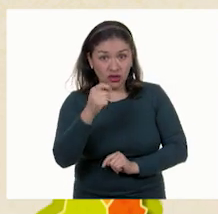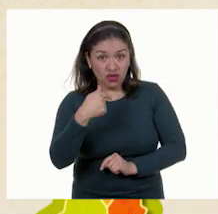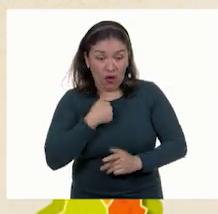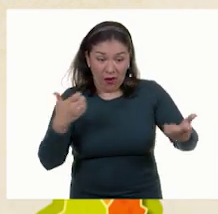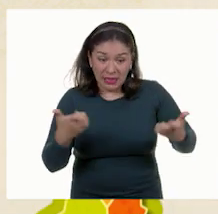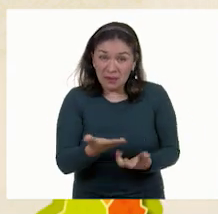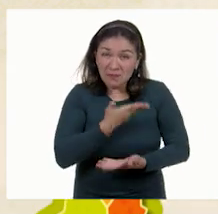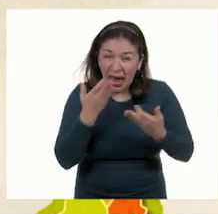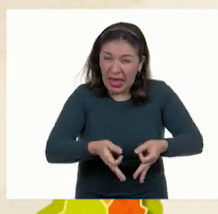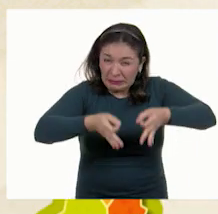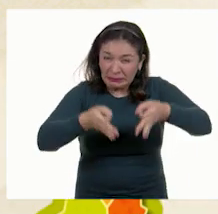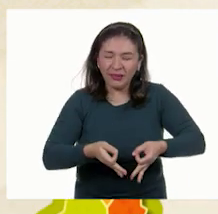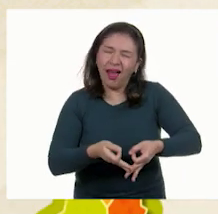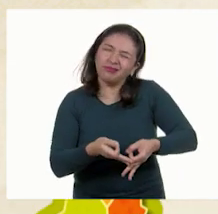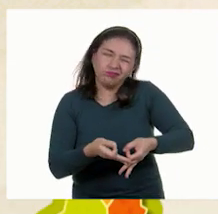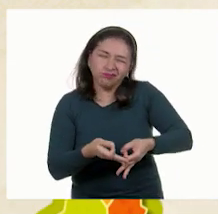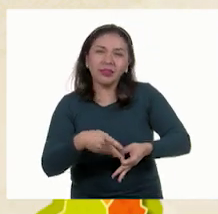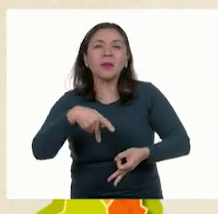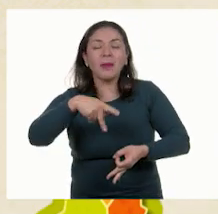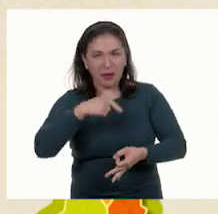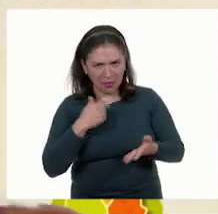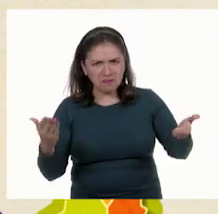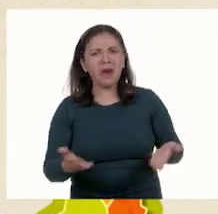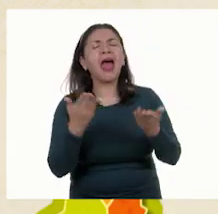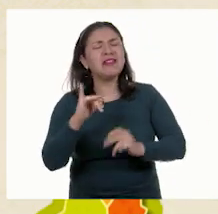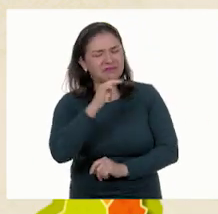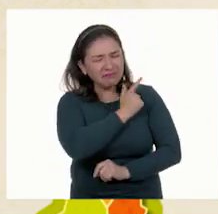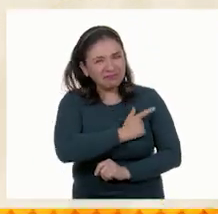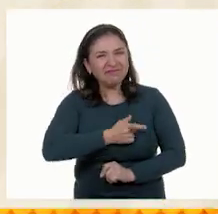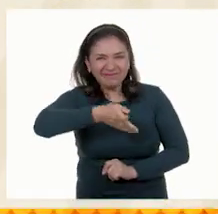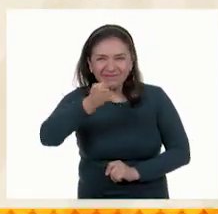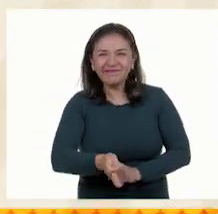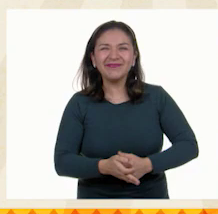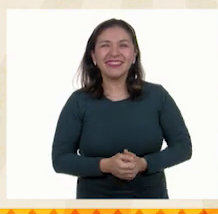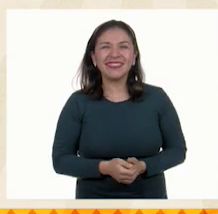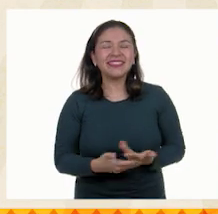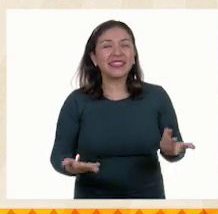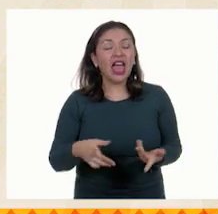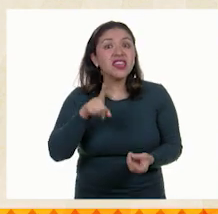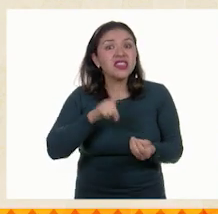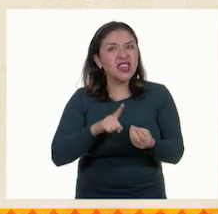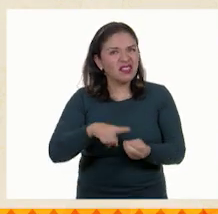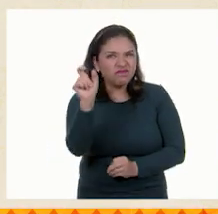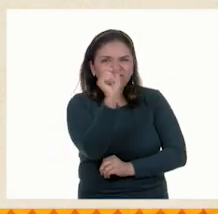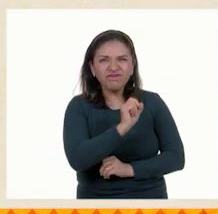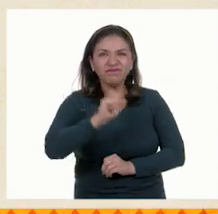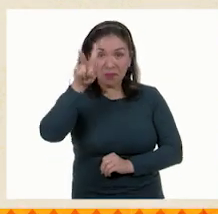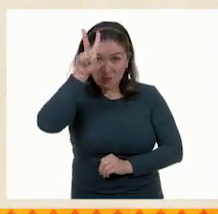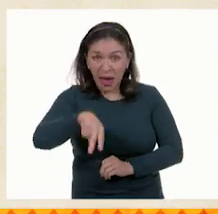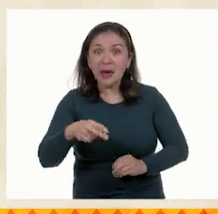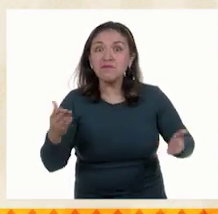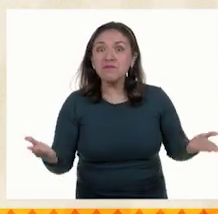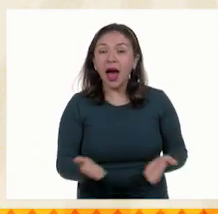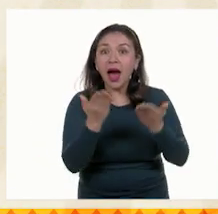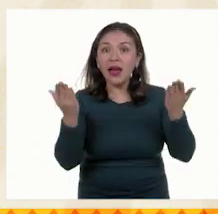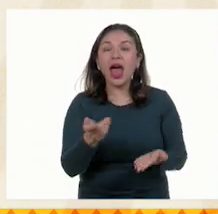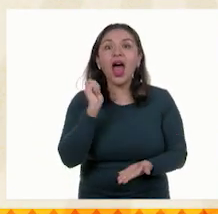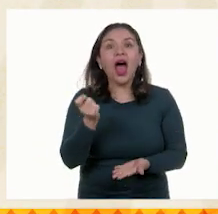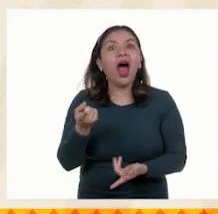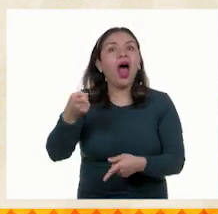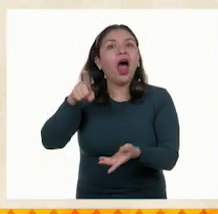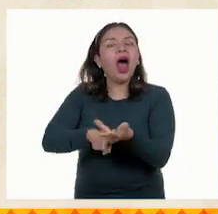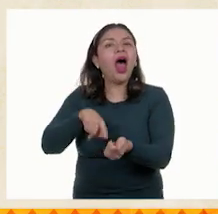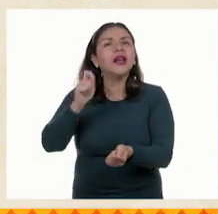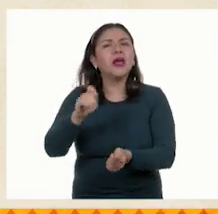haga bien, ¿verdad? Pero de que los bailo, los bailo. Quienes sí lo hacen de maravilla son los integrantes del